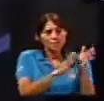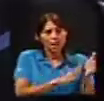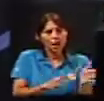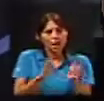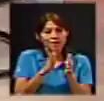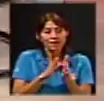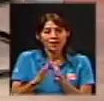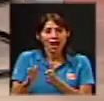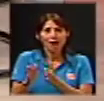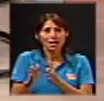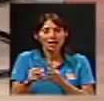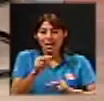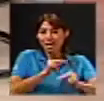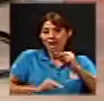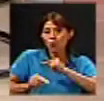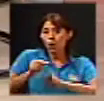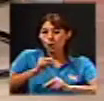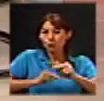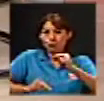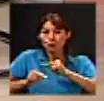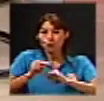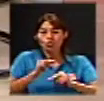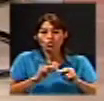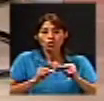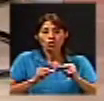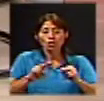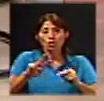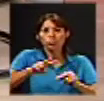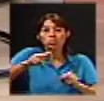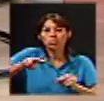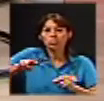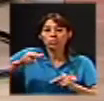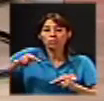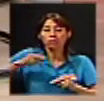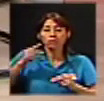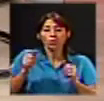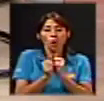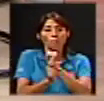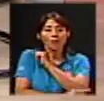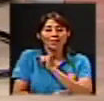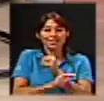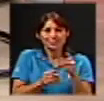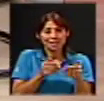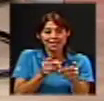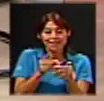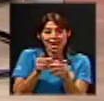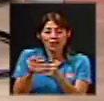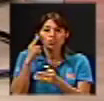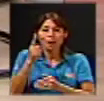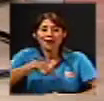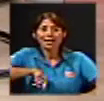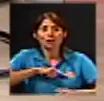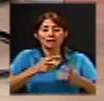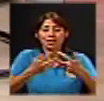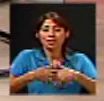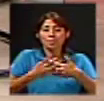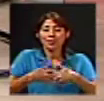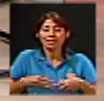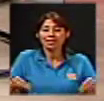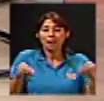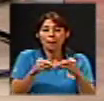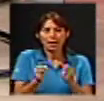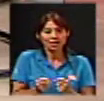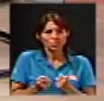a duplicar negocios en países cercanos para que nuestras empresas sean más sólidas y puedan